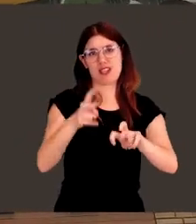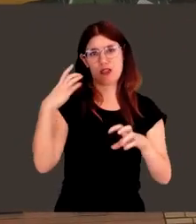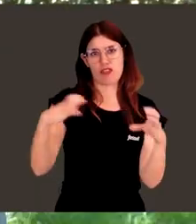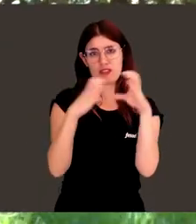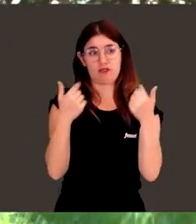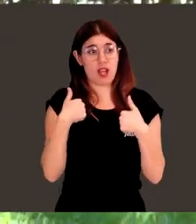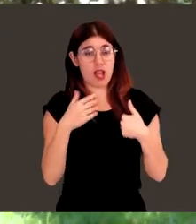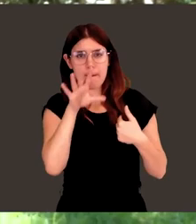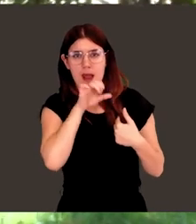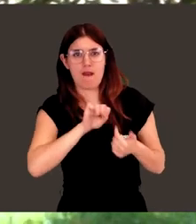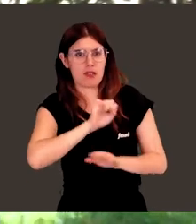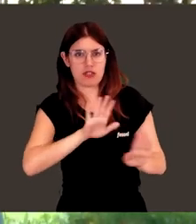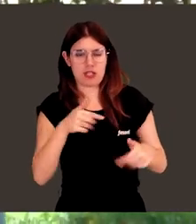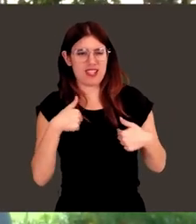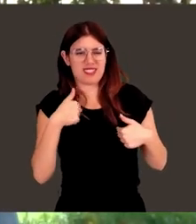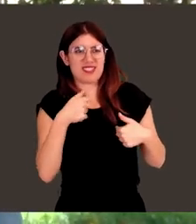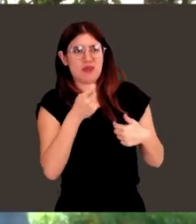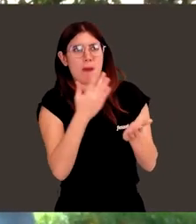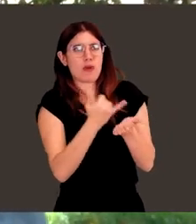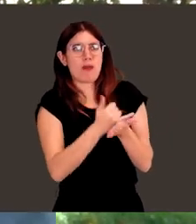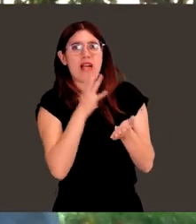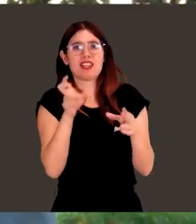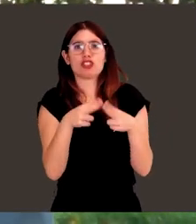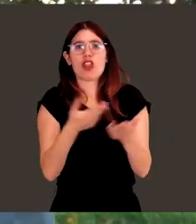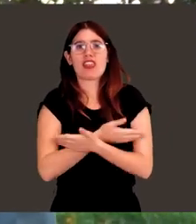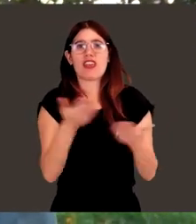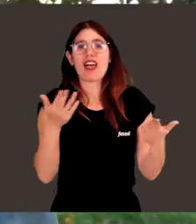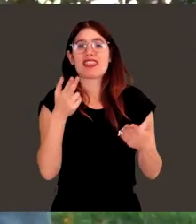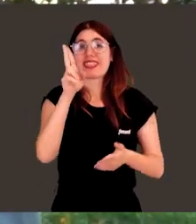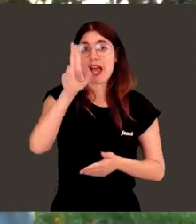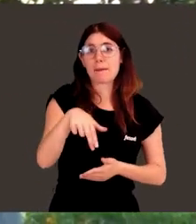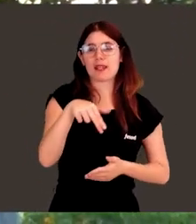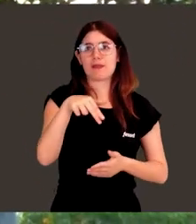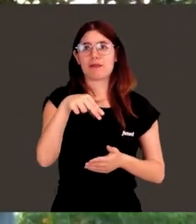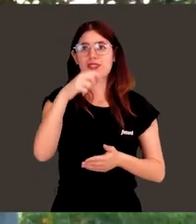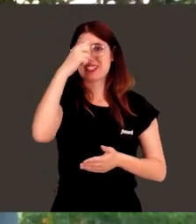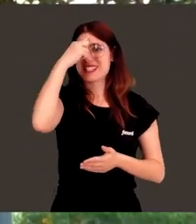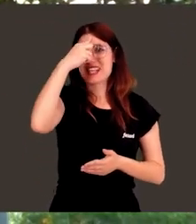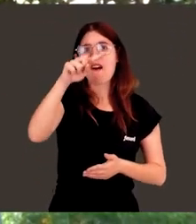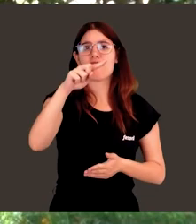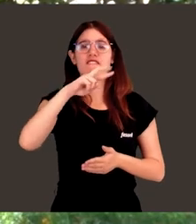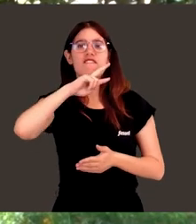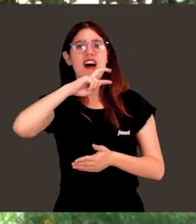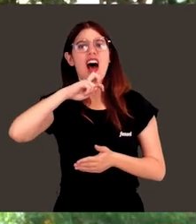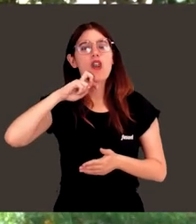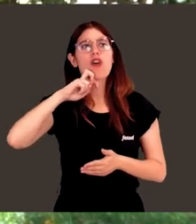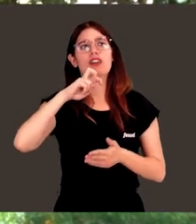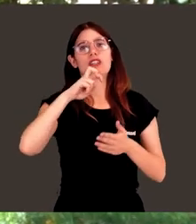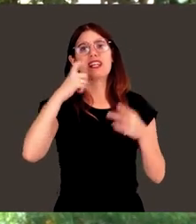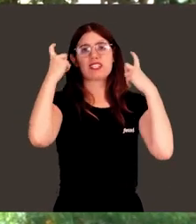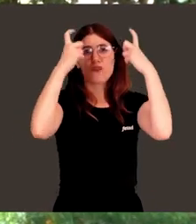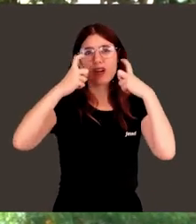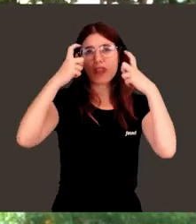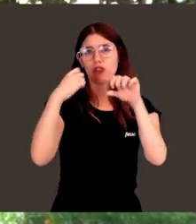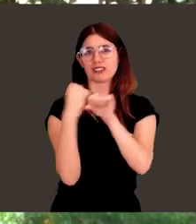científica. Una maravilla. Veig que es una mostra de que la sociedad también sábia valorar